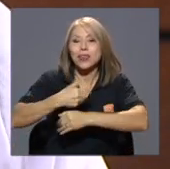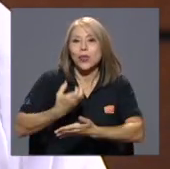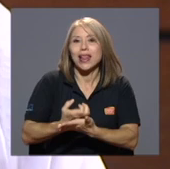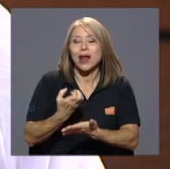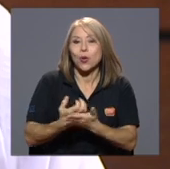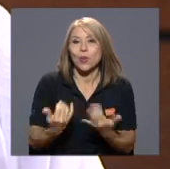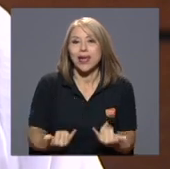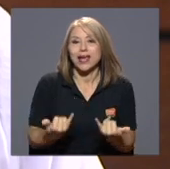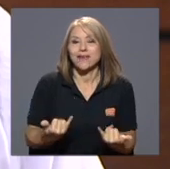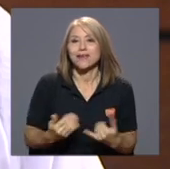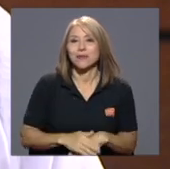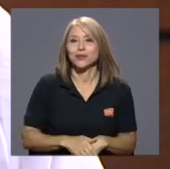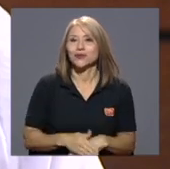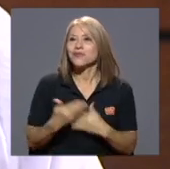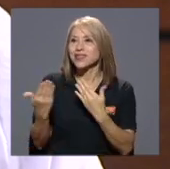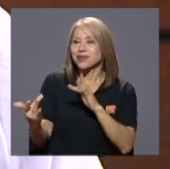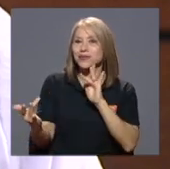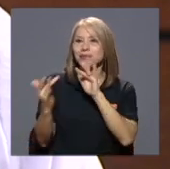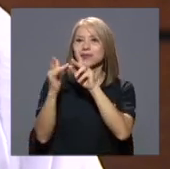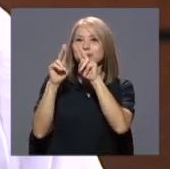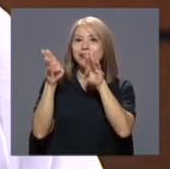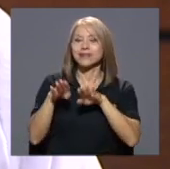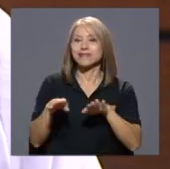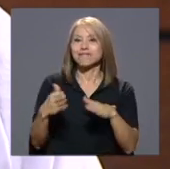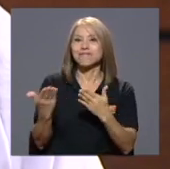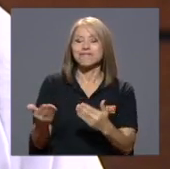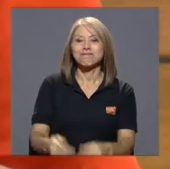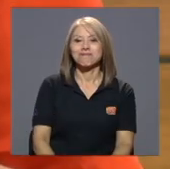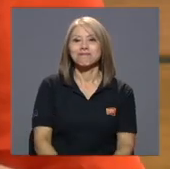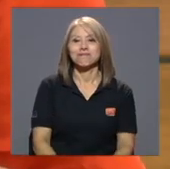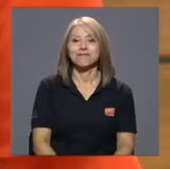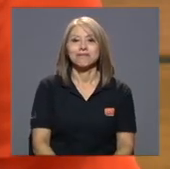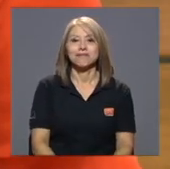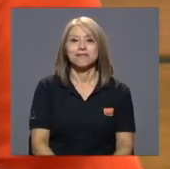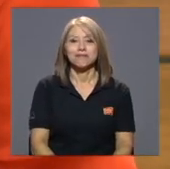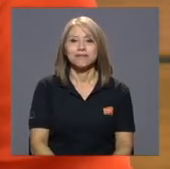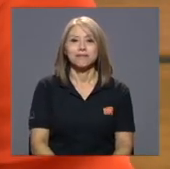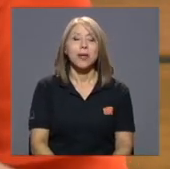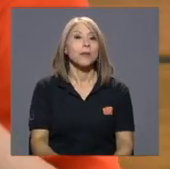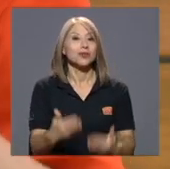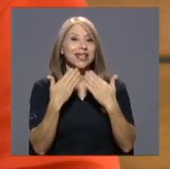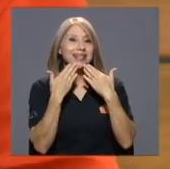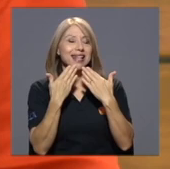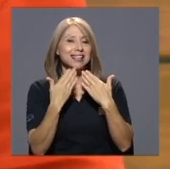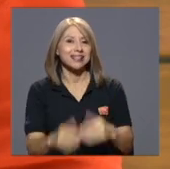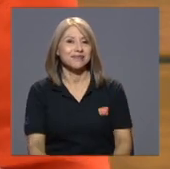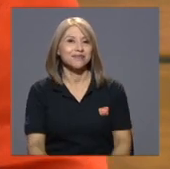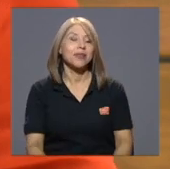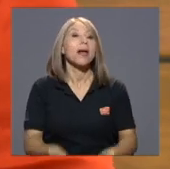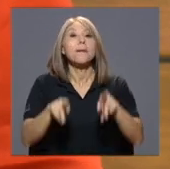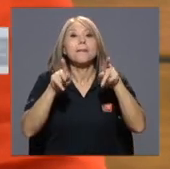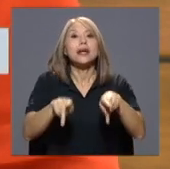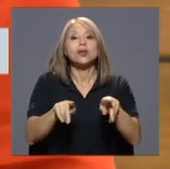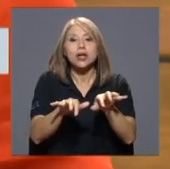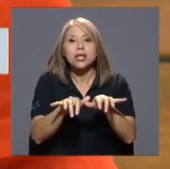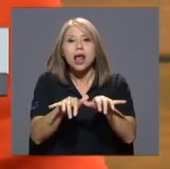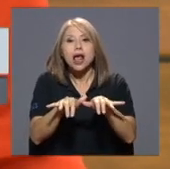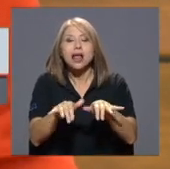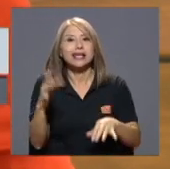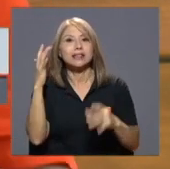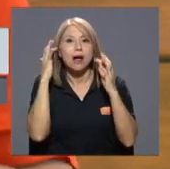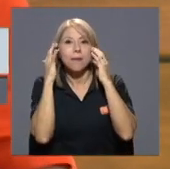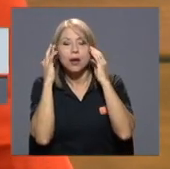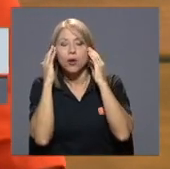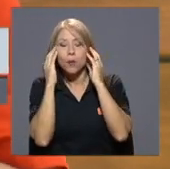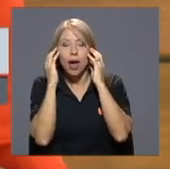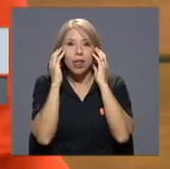vivimos. Así que, Nani, en nuestras redes sociales, ¿qué nos cuentan? Muchas gracias. Y bueno, lo que nos cuentan es que están preocupados,